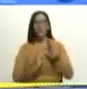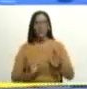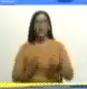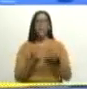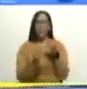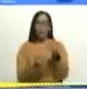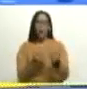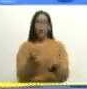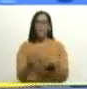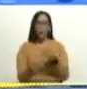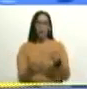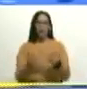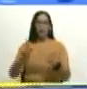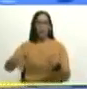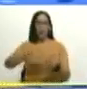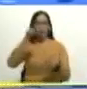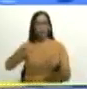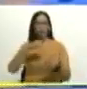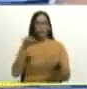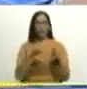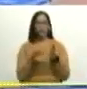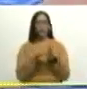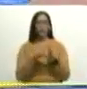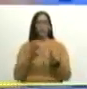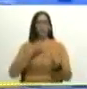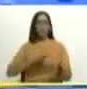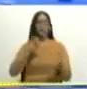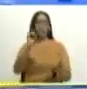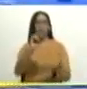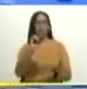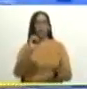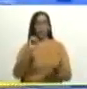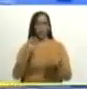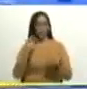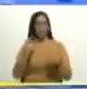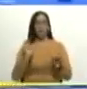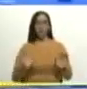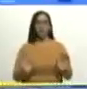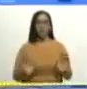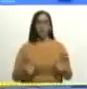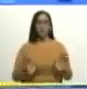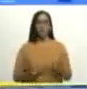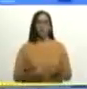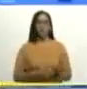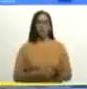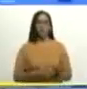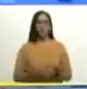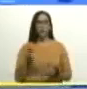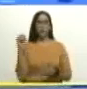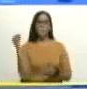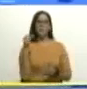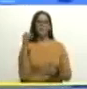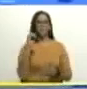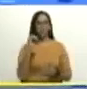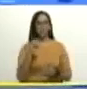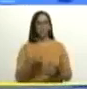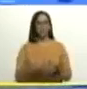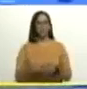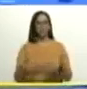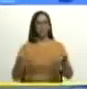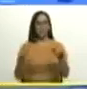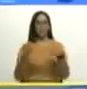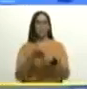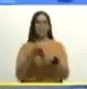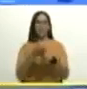poco a poco, el sector neumático, donde llegamos a cero en un momento dado. O menos cero. El sector